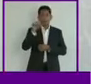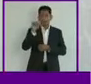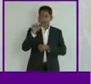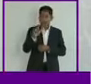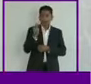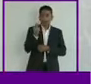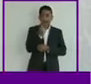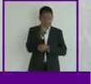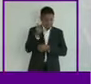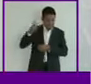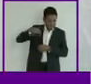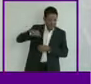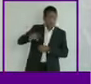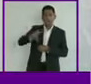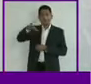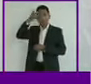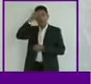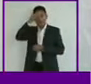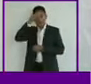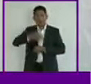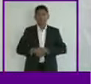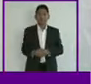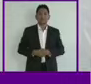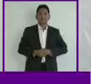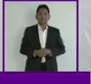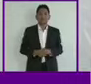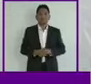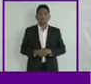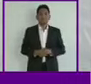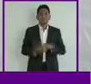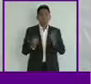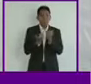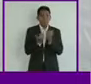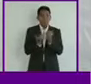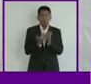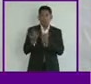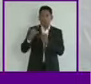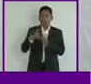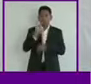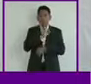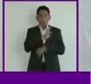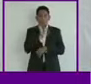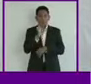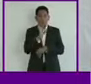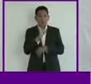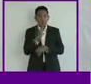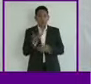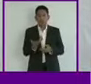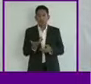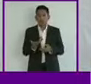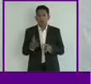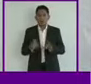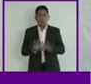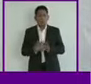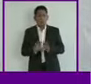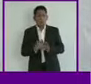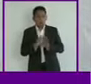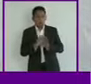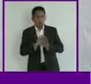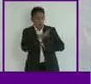que fomentaran a temprana edad la práctica de algún deporte, la práctica